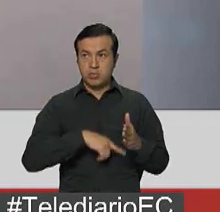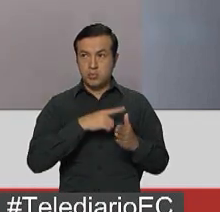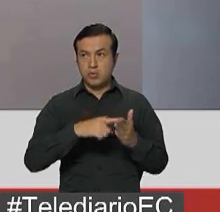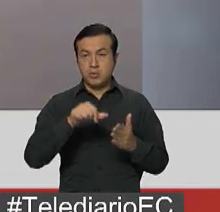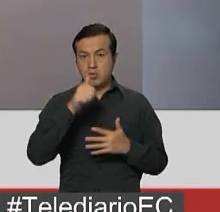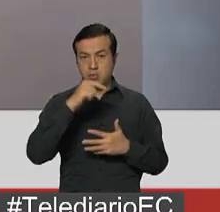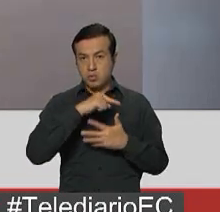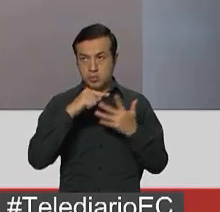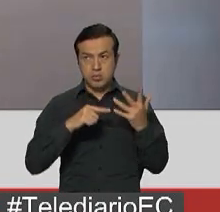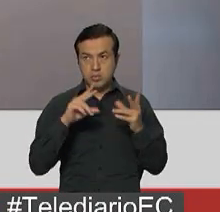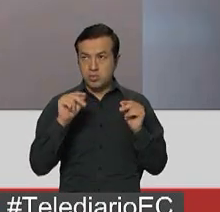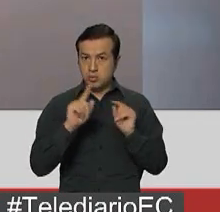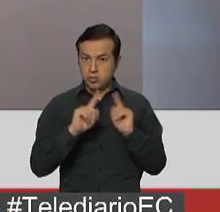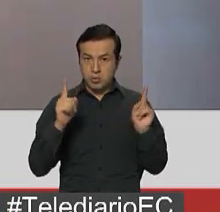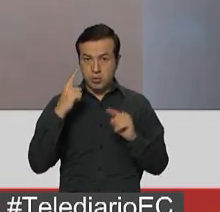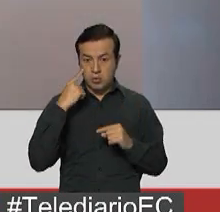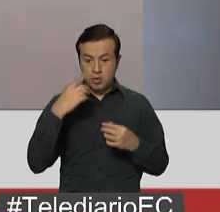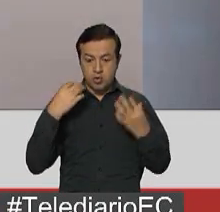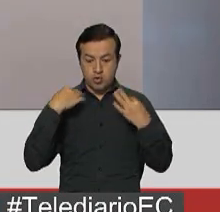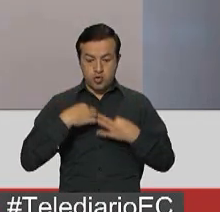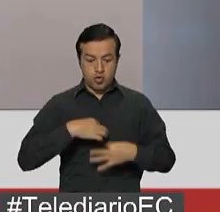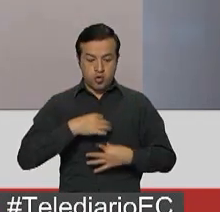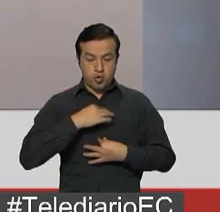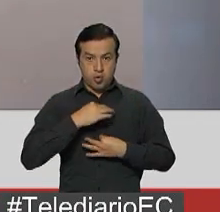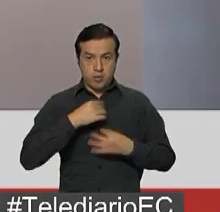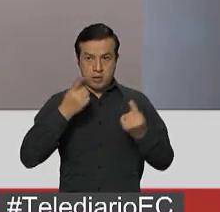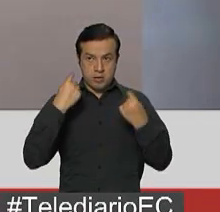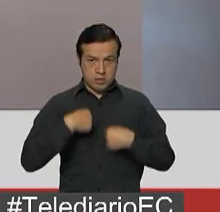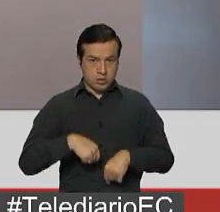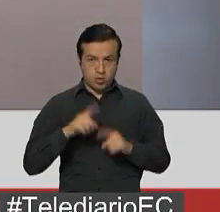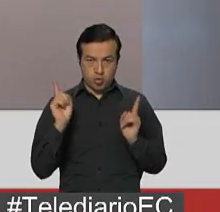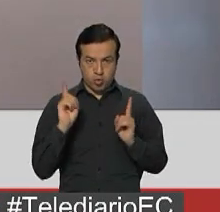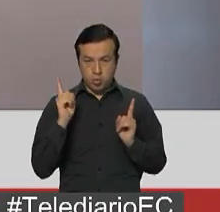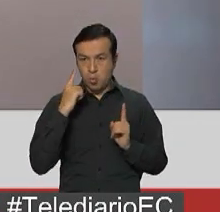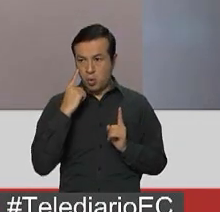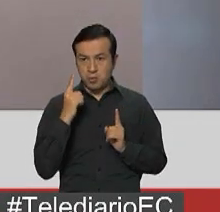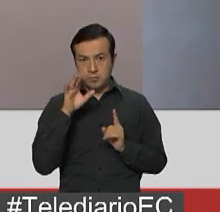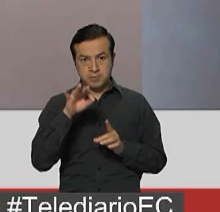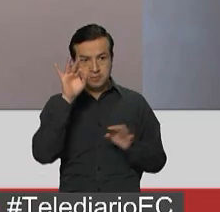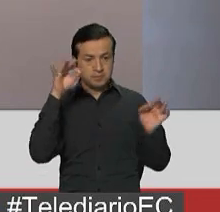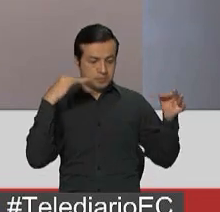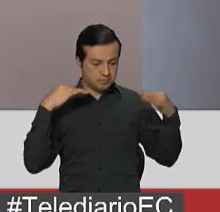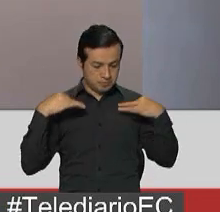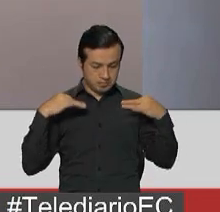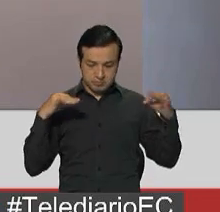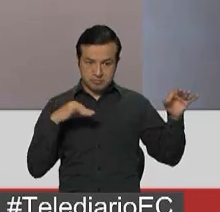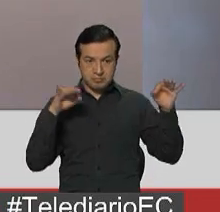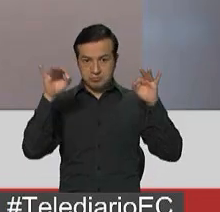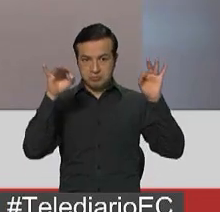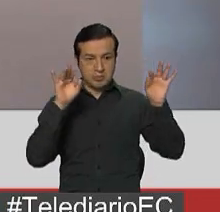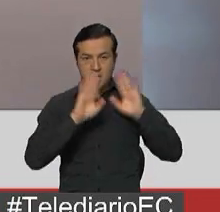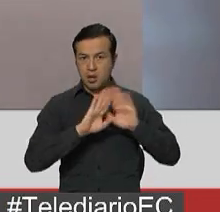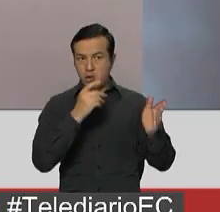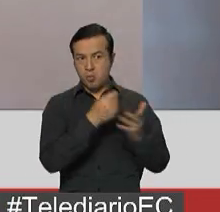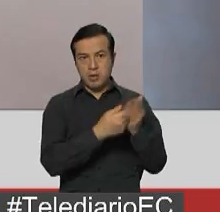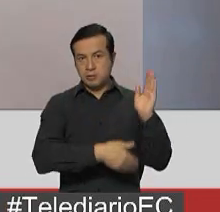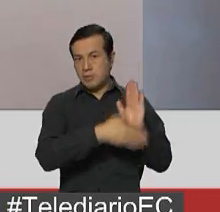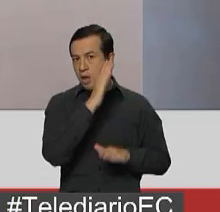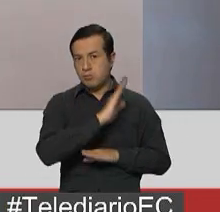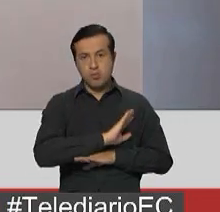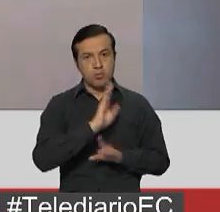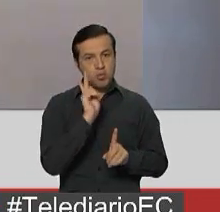mejor no utilizar probadores de prendas es decir que el consumidor escoja lo que se va a llevar